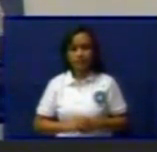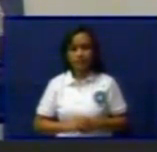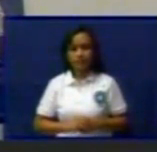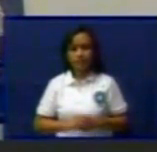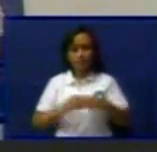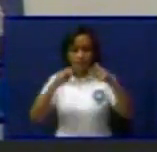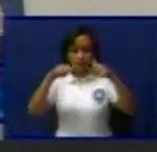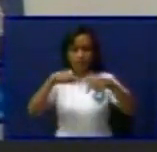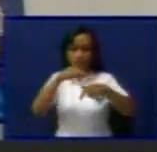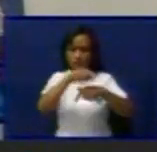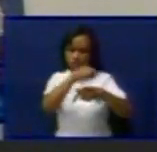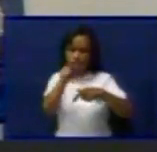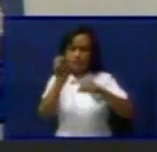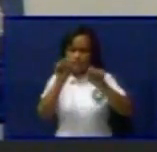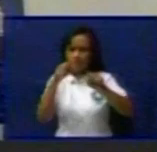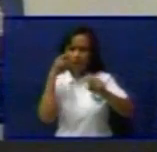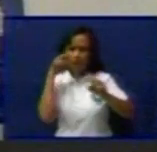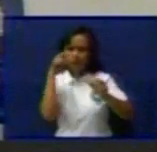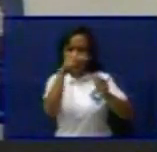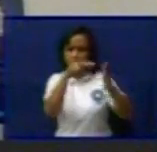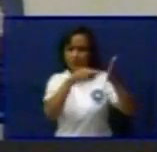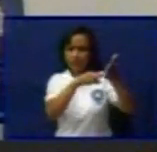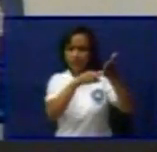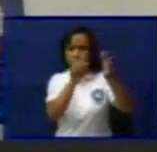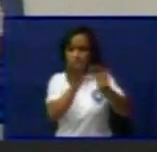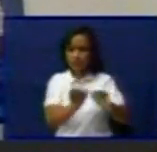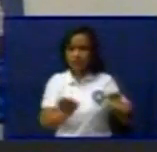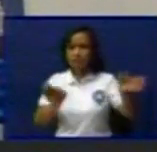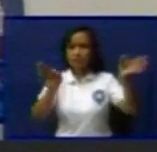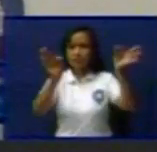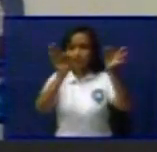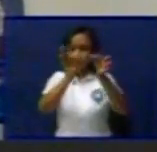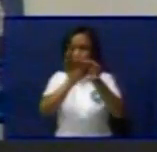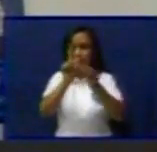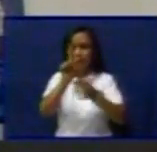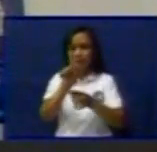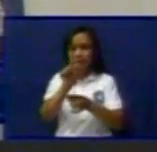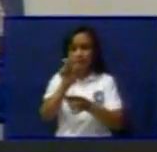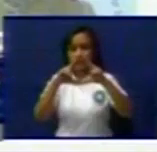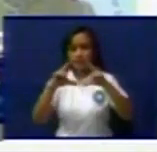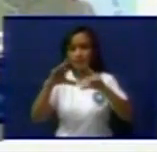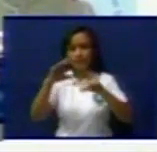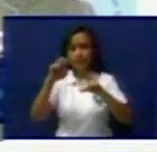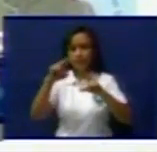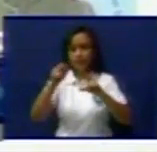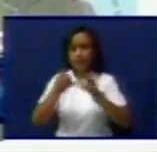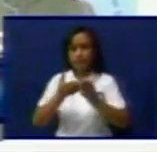Aquí ustedes pueden ver los principales parámetros técnicos del canal.